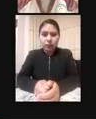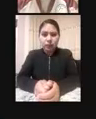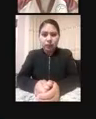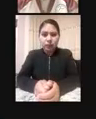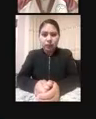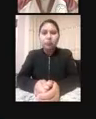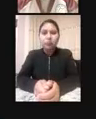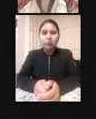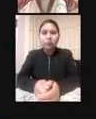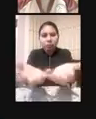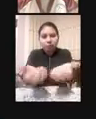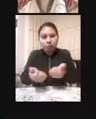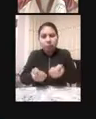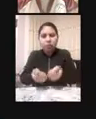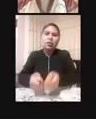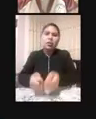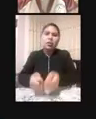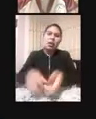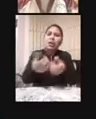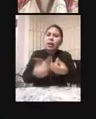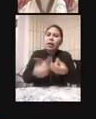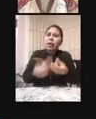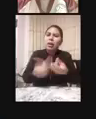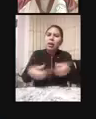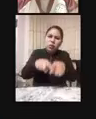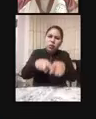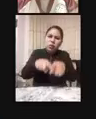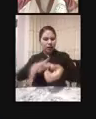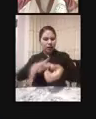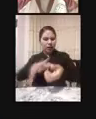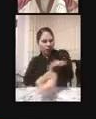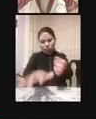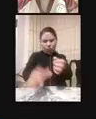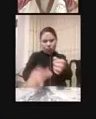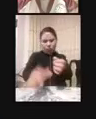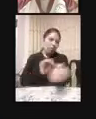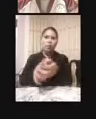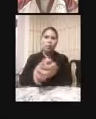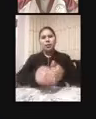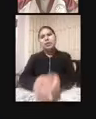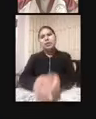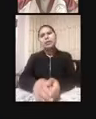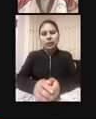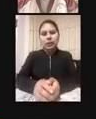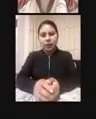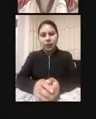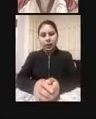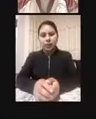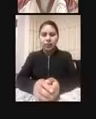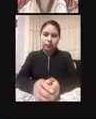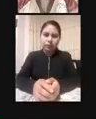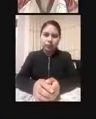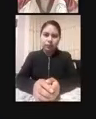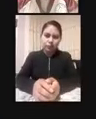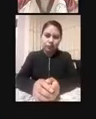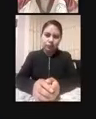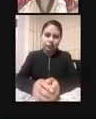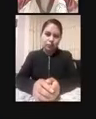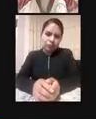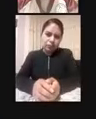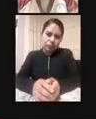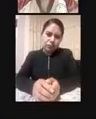que al momento de movilizar las articulaciones sobrepasan un poco el rango de movimiento. También vemos el